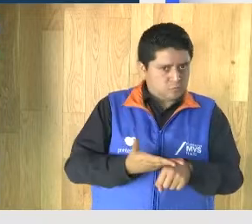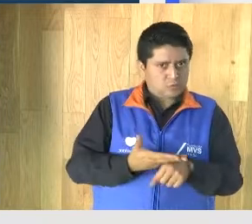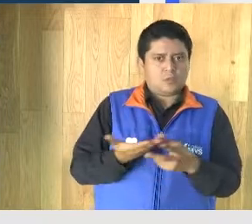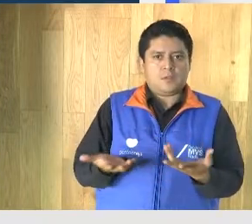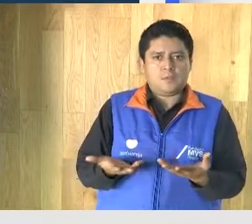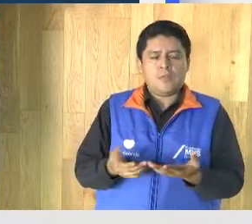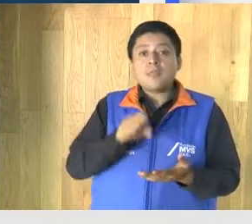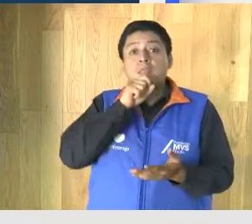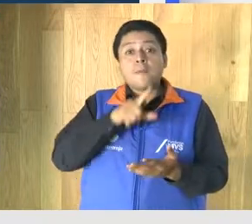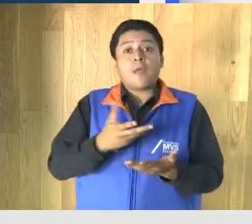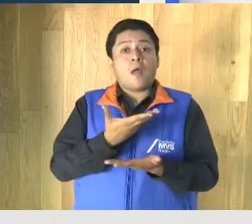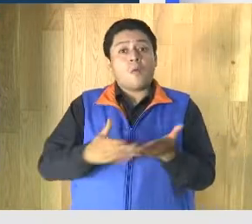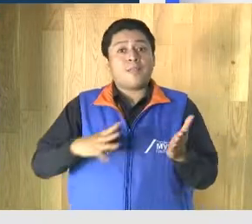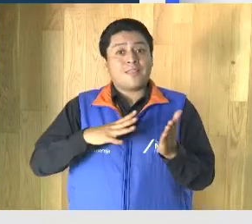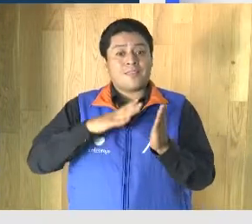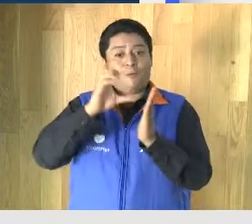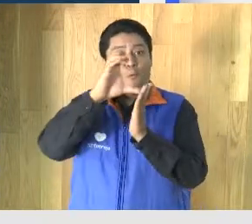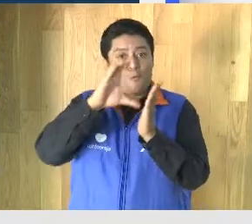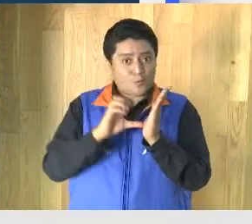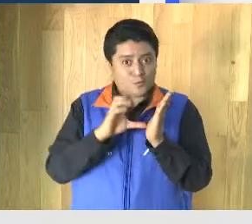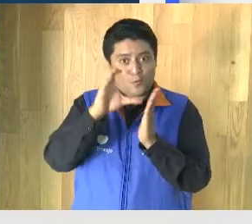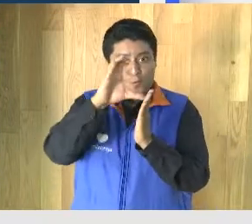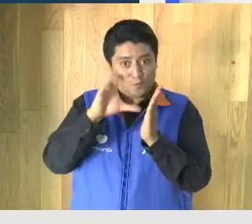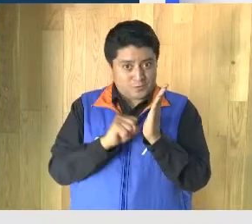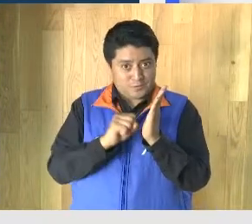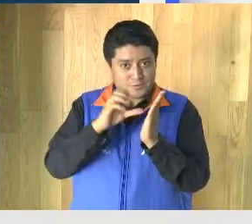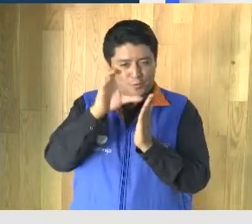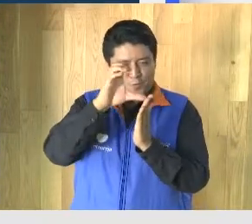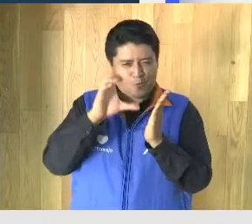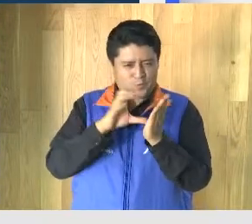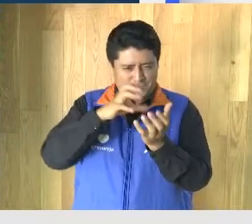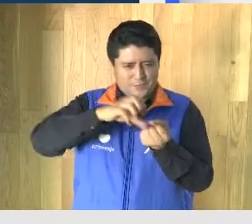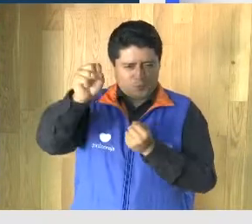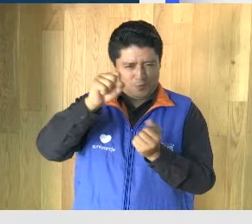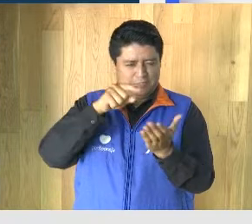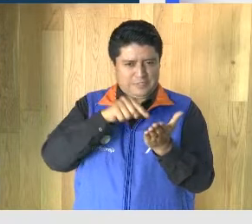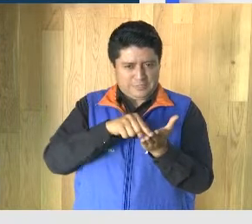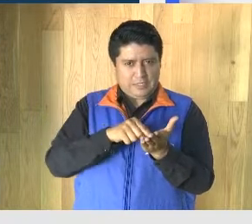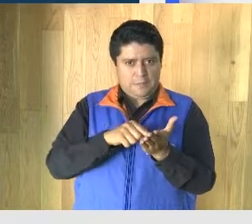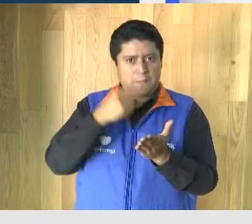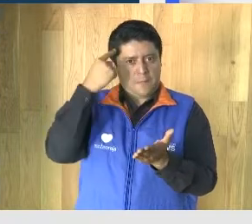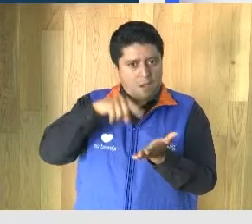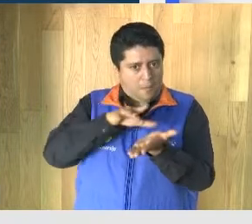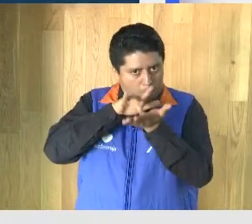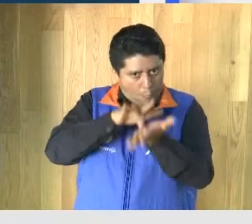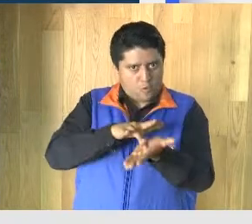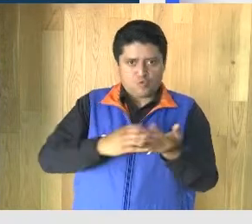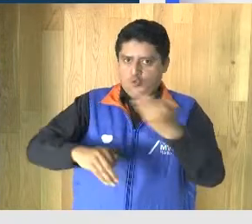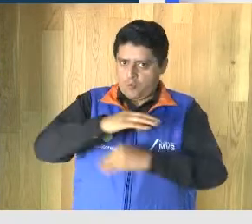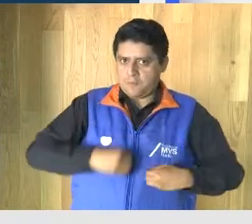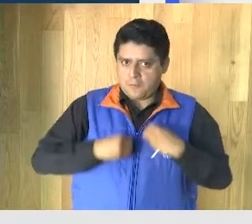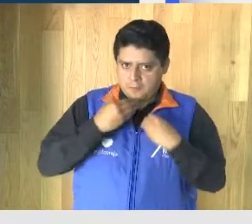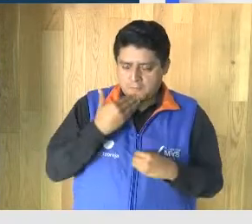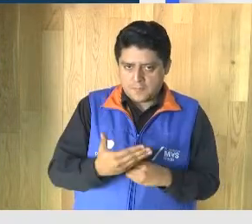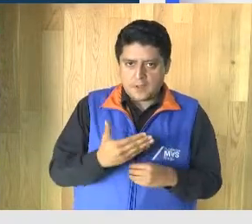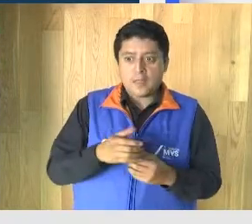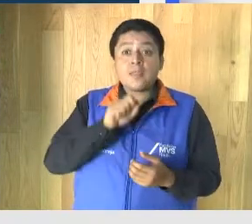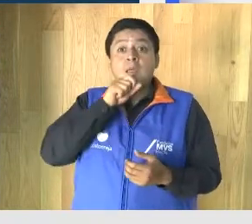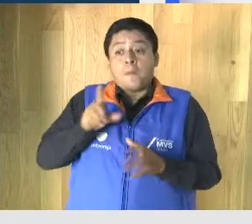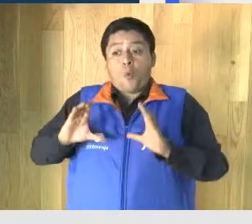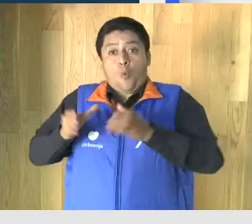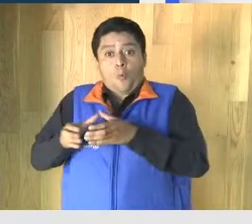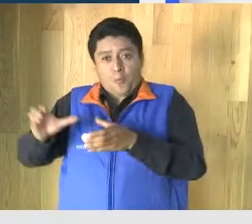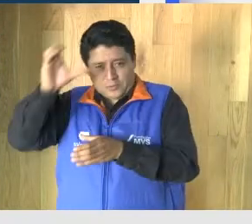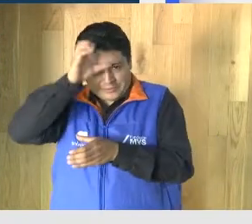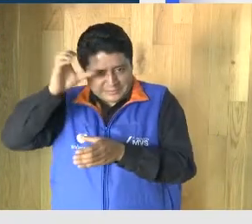temas de la consecución de los Objetivos de Desarrollo Sostenible, los datos de la ciencia que nos hablan y que de alguna manera presionan,